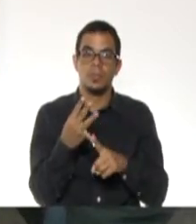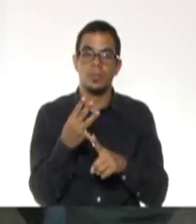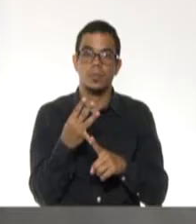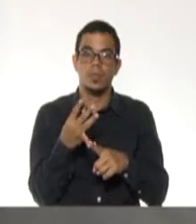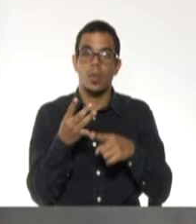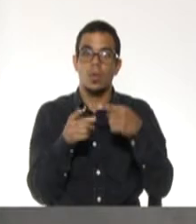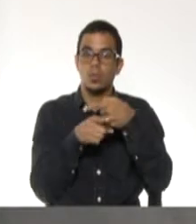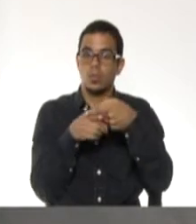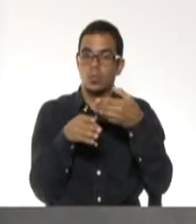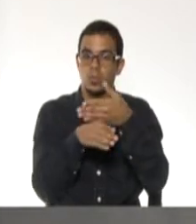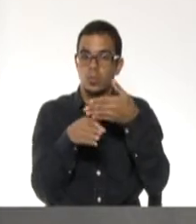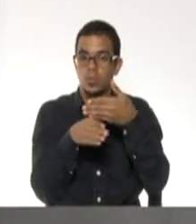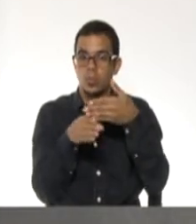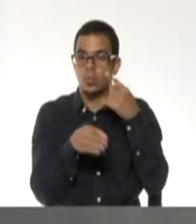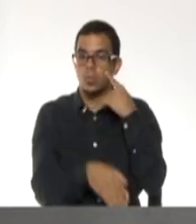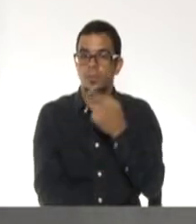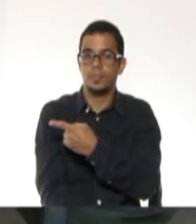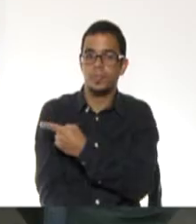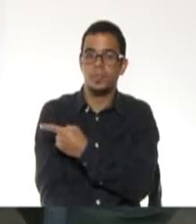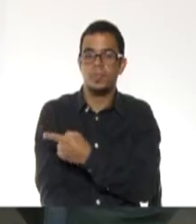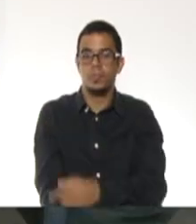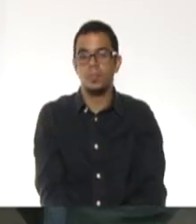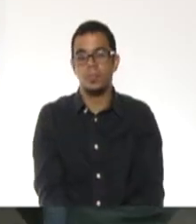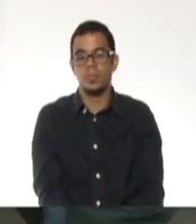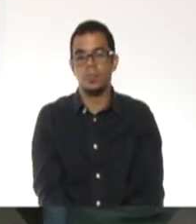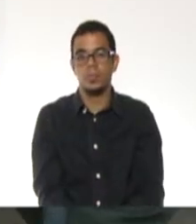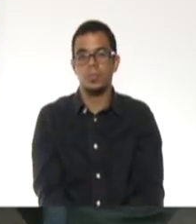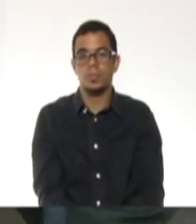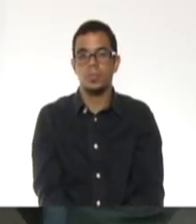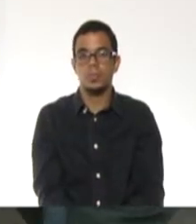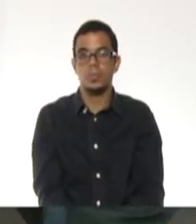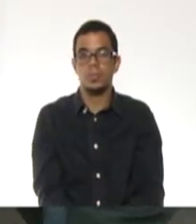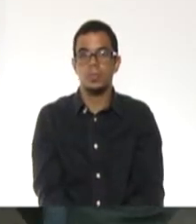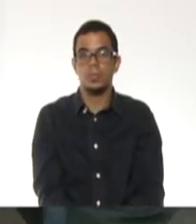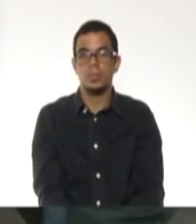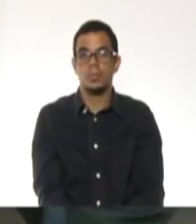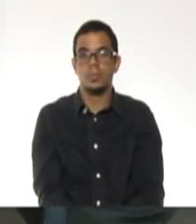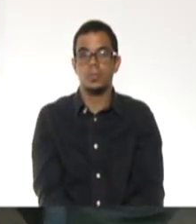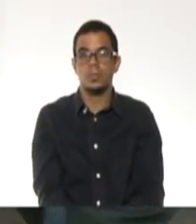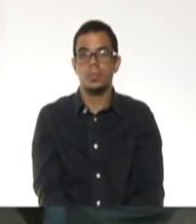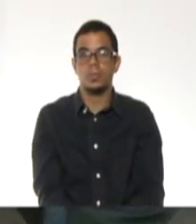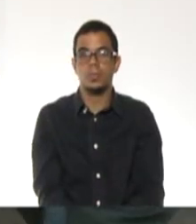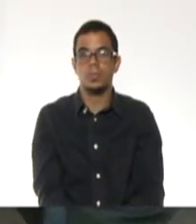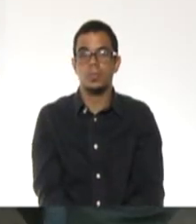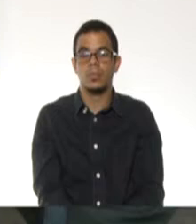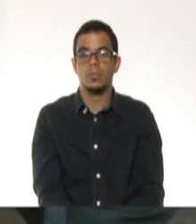hojilla de corte, un cúter, un exacto, una navaja de electricista